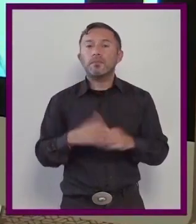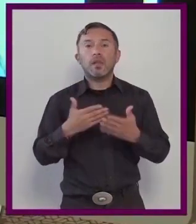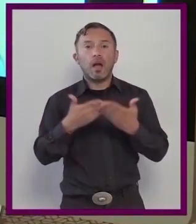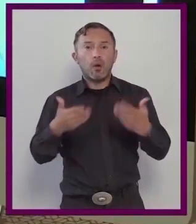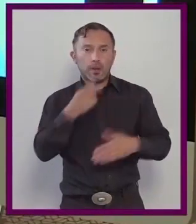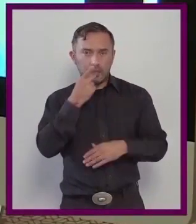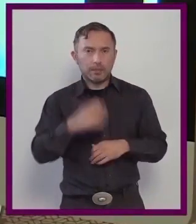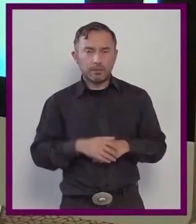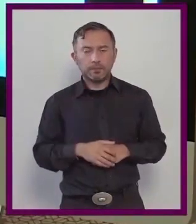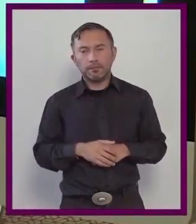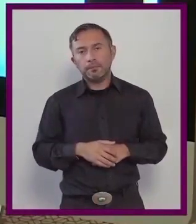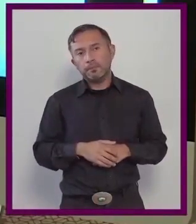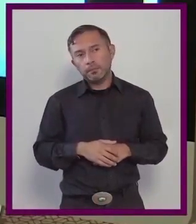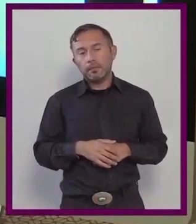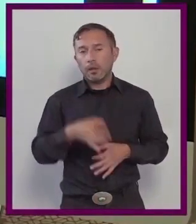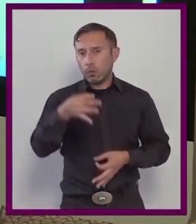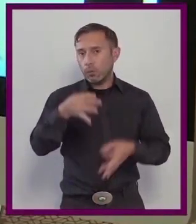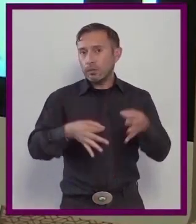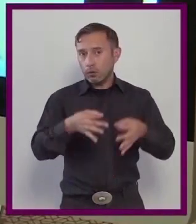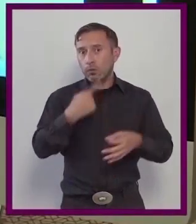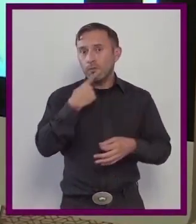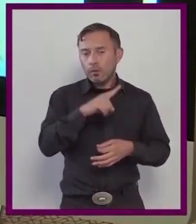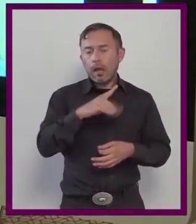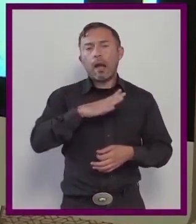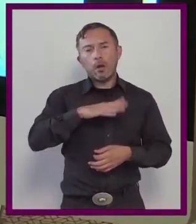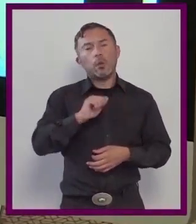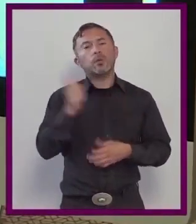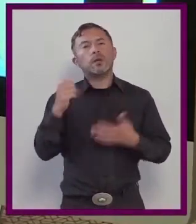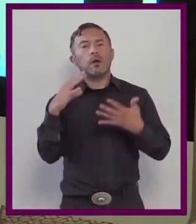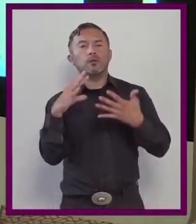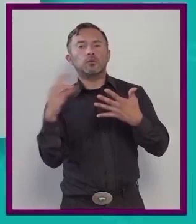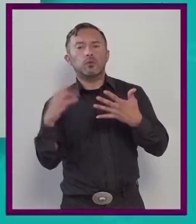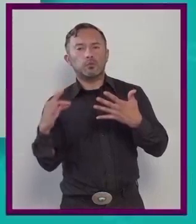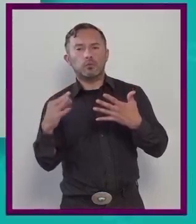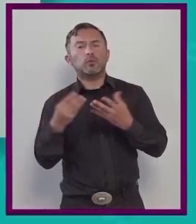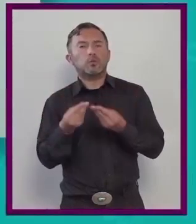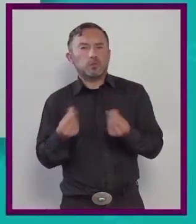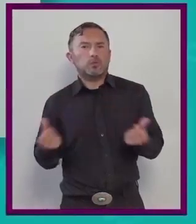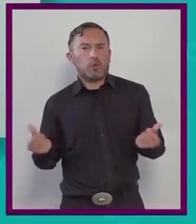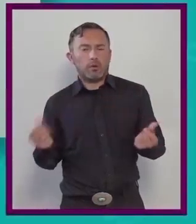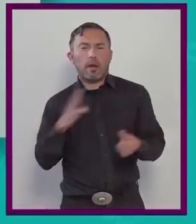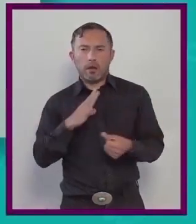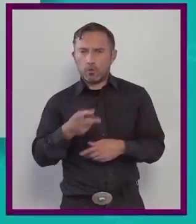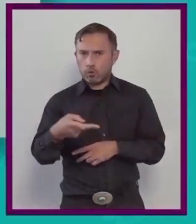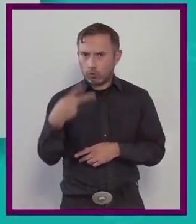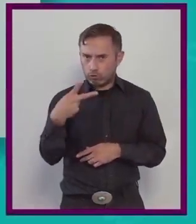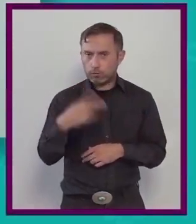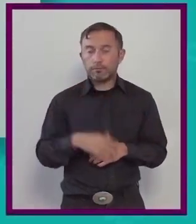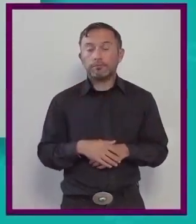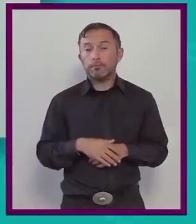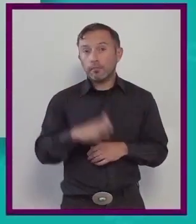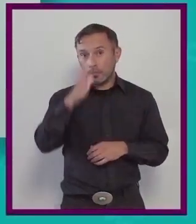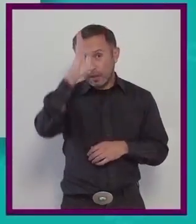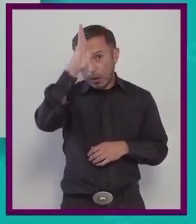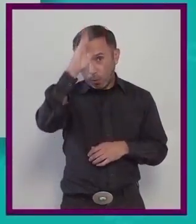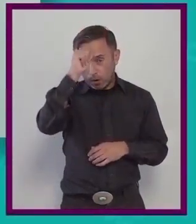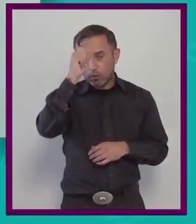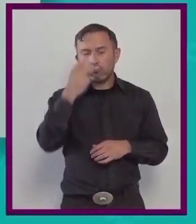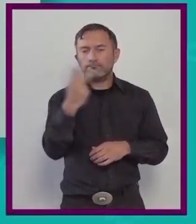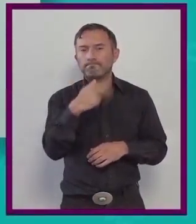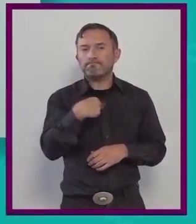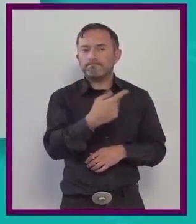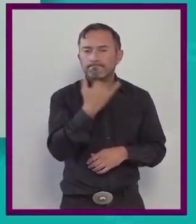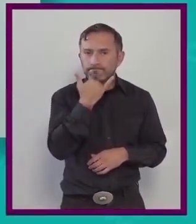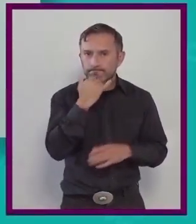se denomina actualmente como soluciones alternas a juicio. Y estas soluciones alternas a juicio tenemos dos, que